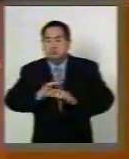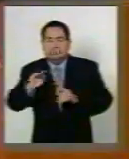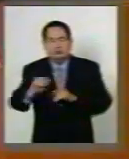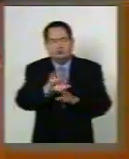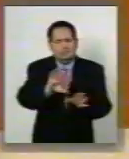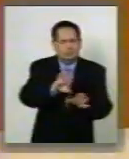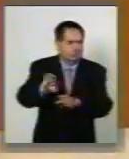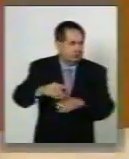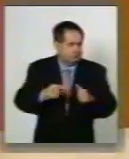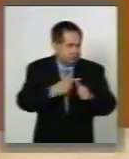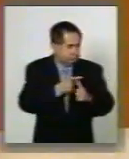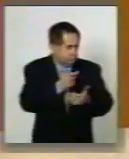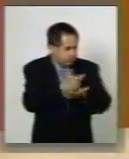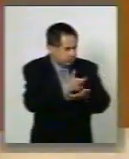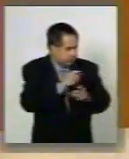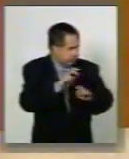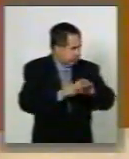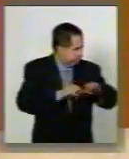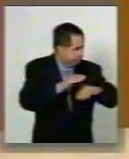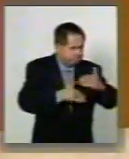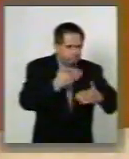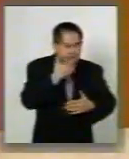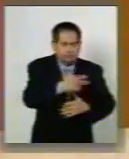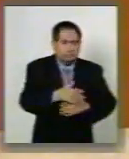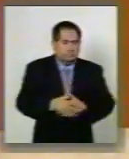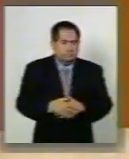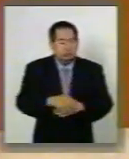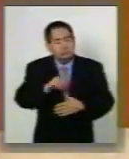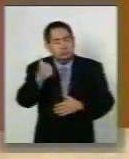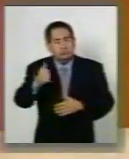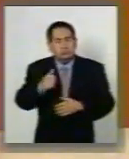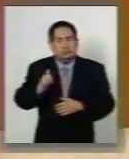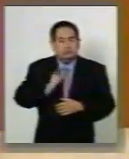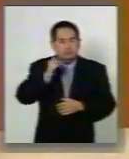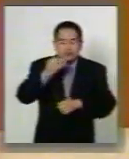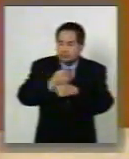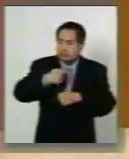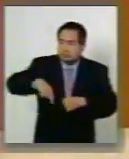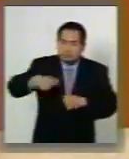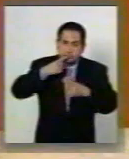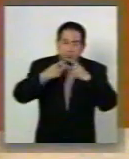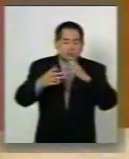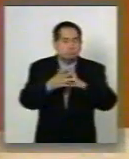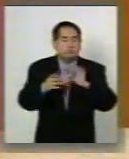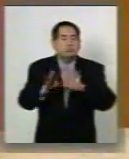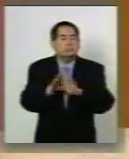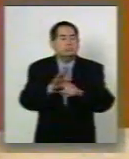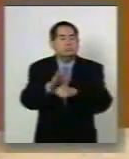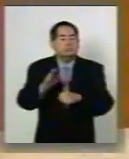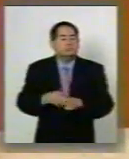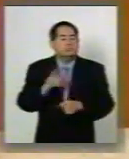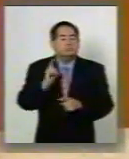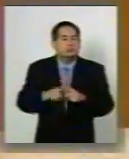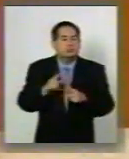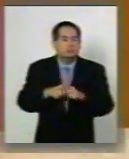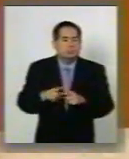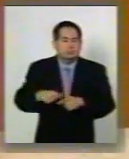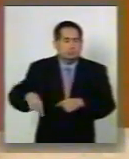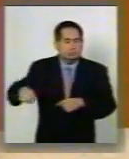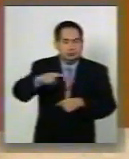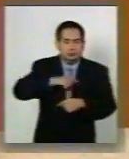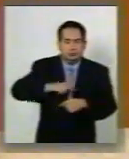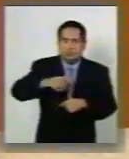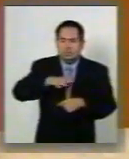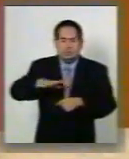militarización. Otra opción que tenemos y que no aprovechamos y que aquí discutimos y que los conservadores